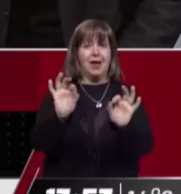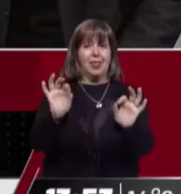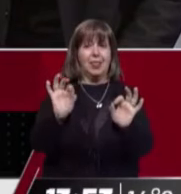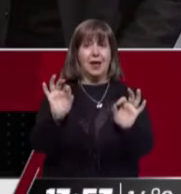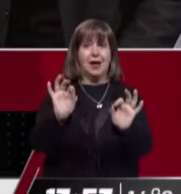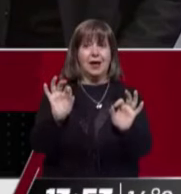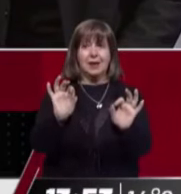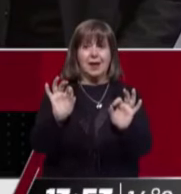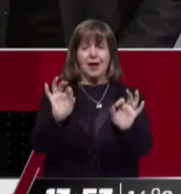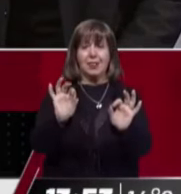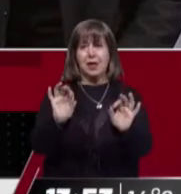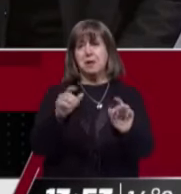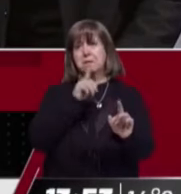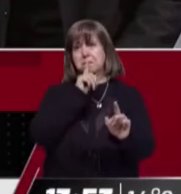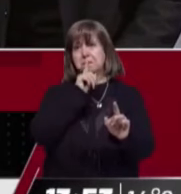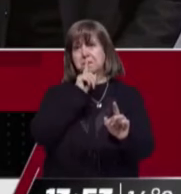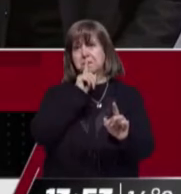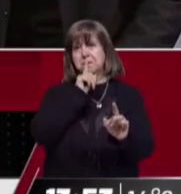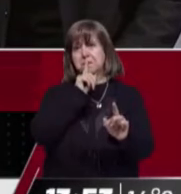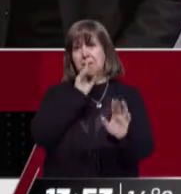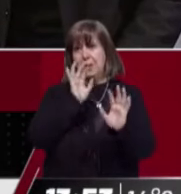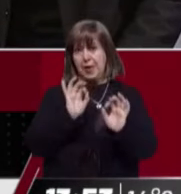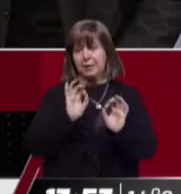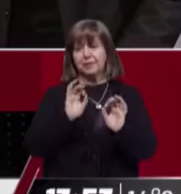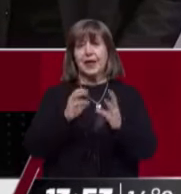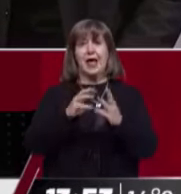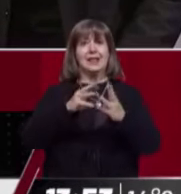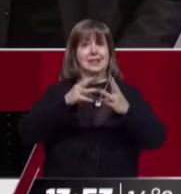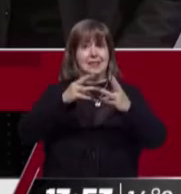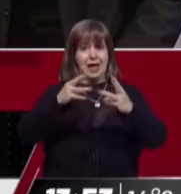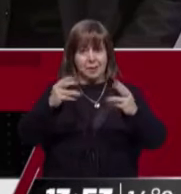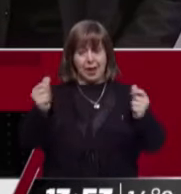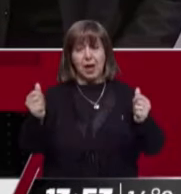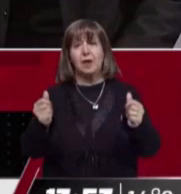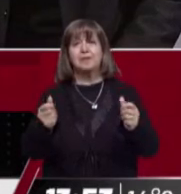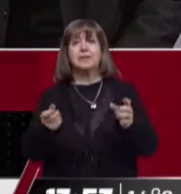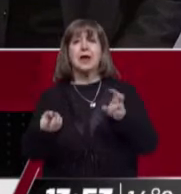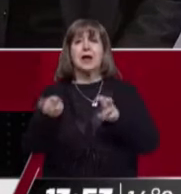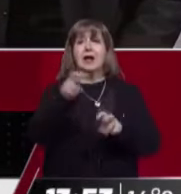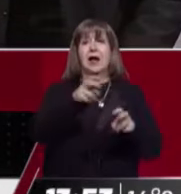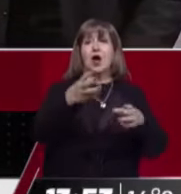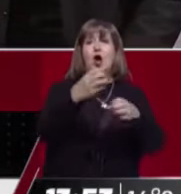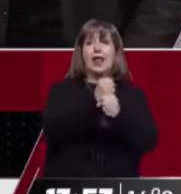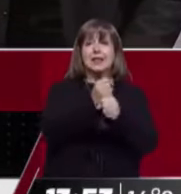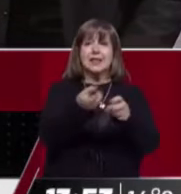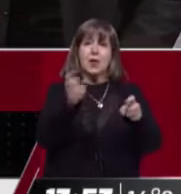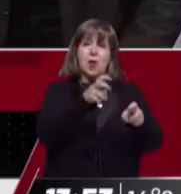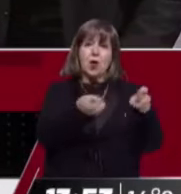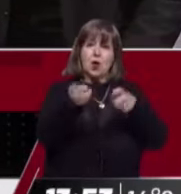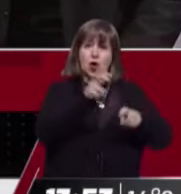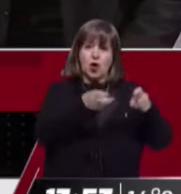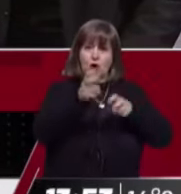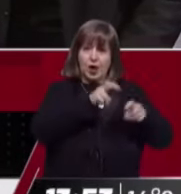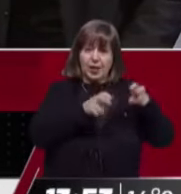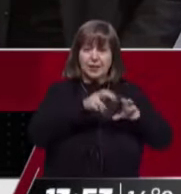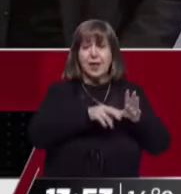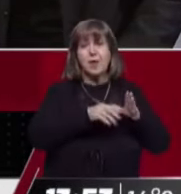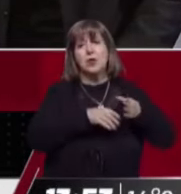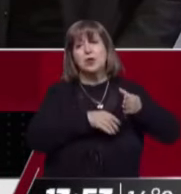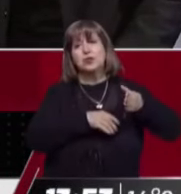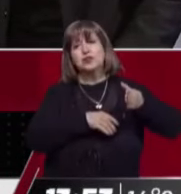barrio cercano. Eso fue mucho después, cuando al parecer lo que señalan quienes estaban transportándose en el